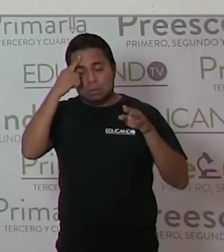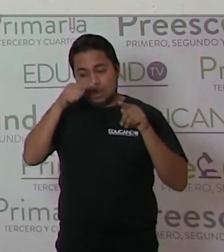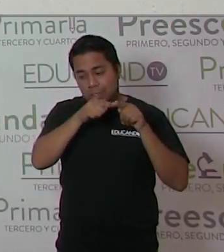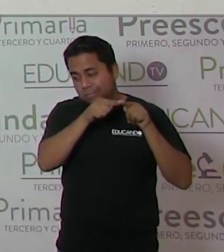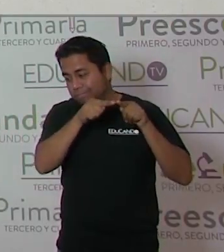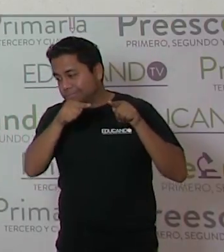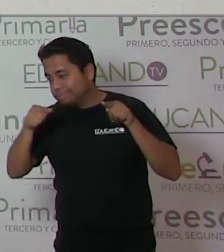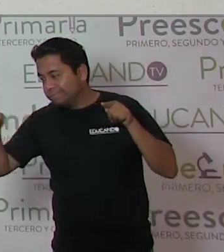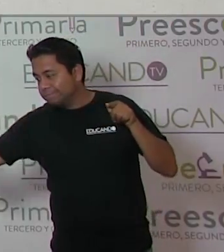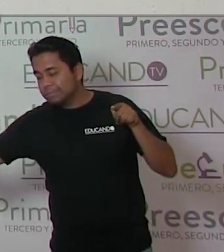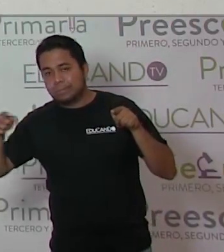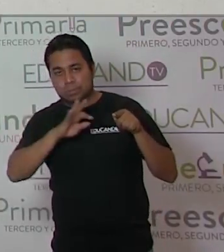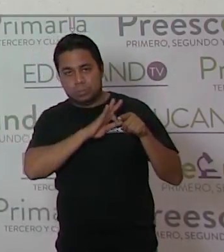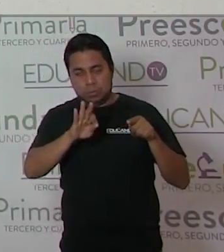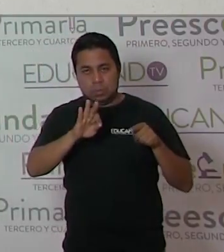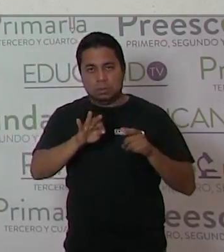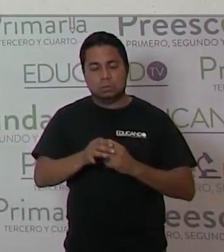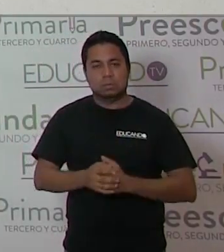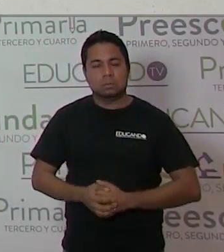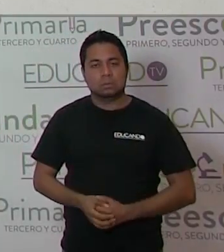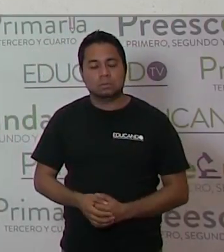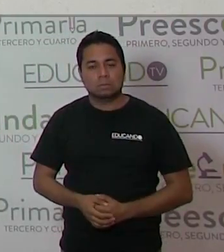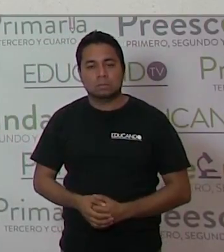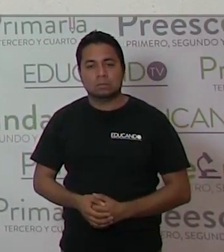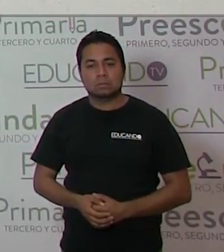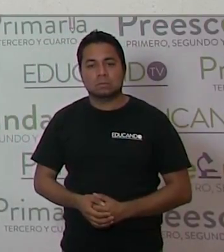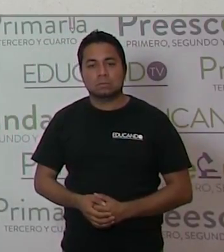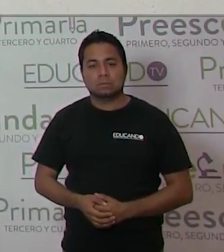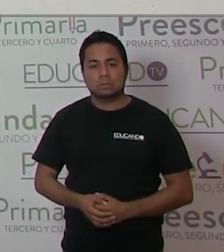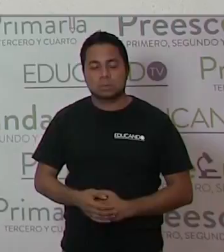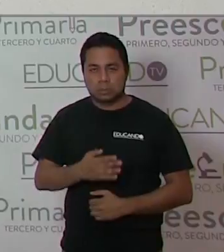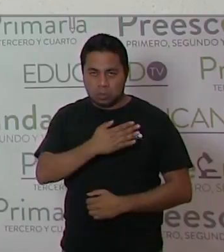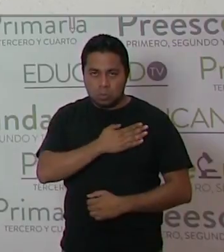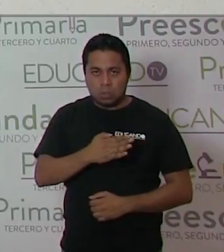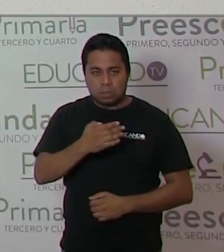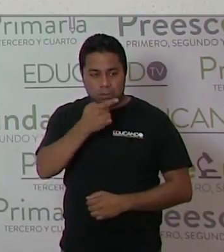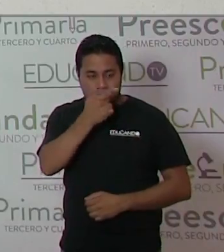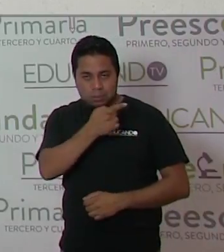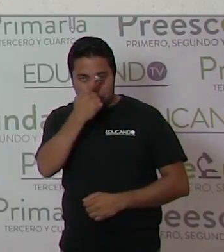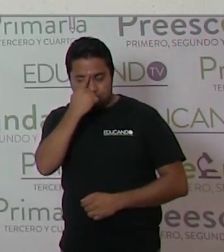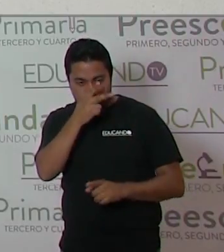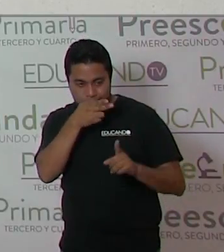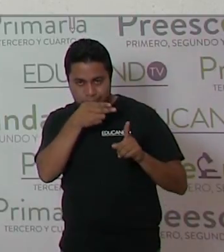la otra figura. Bueno, pues es pi